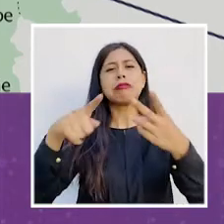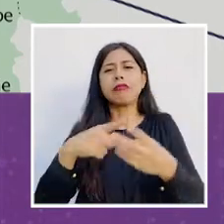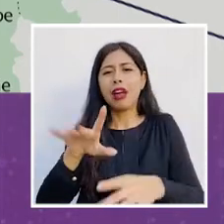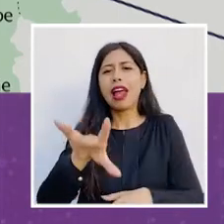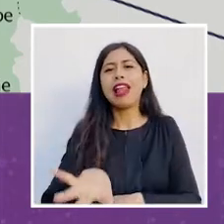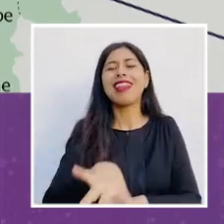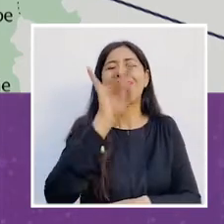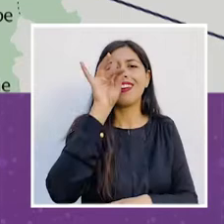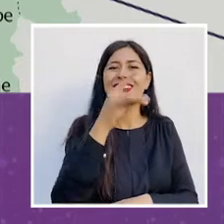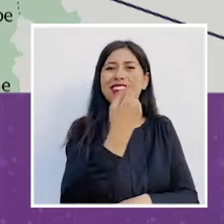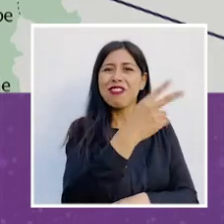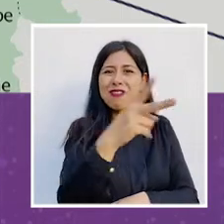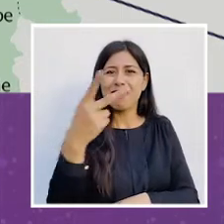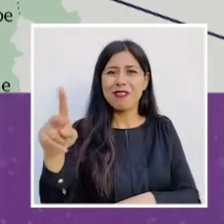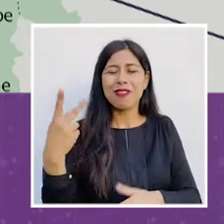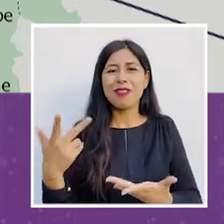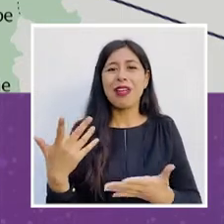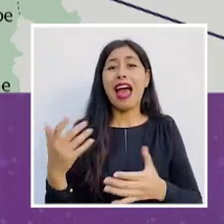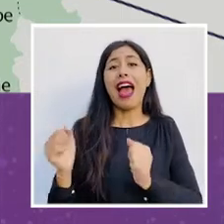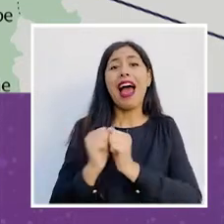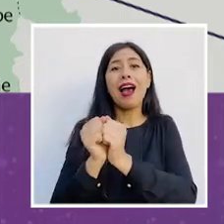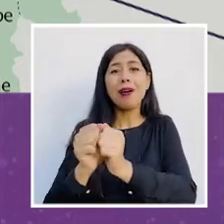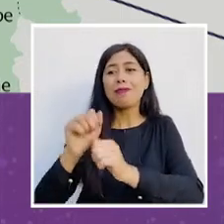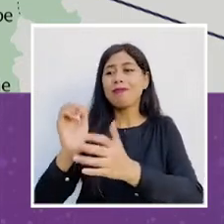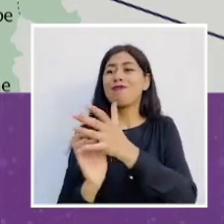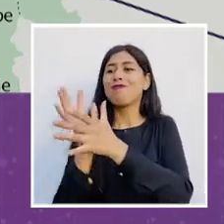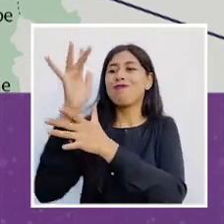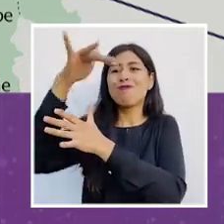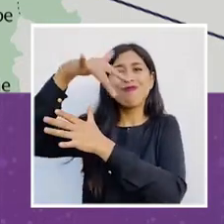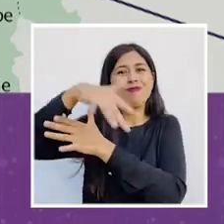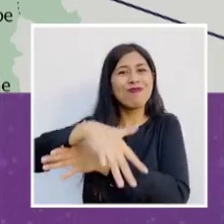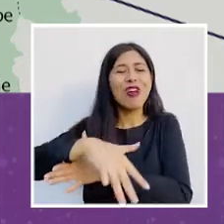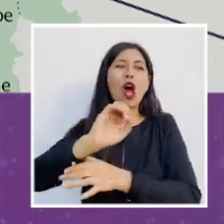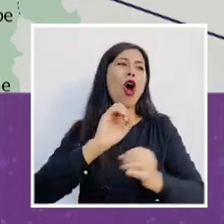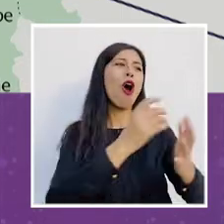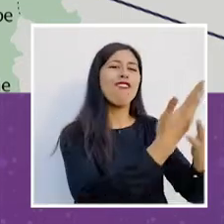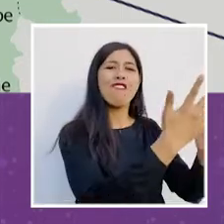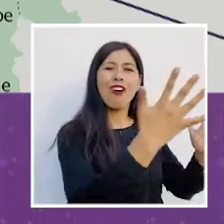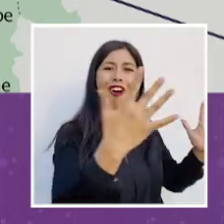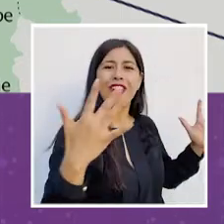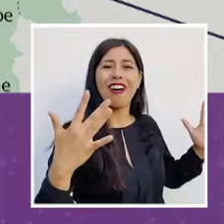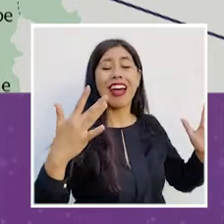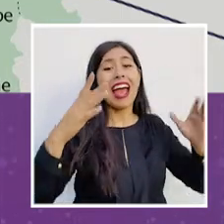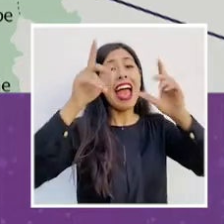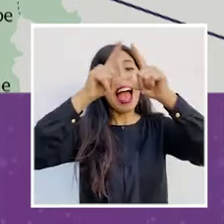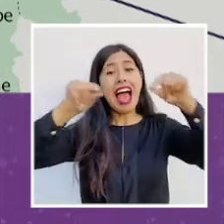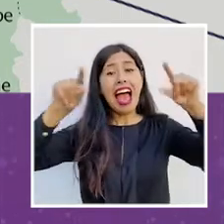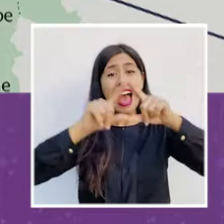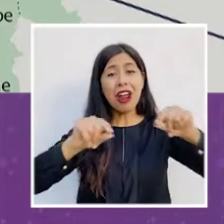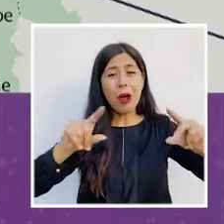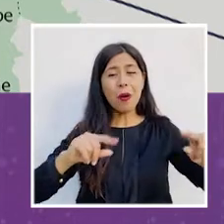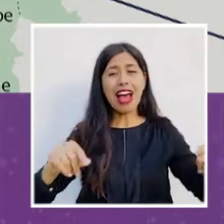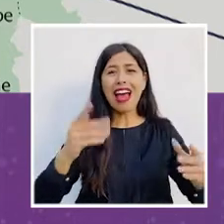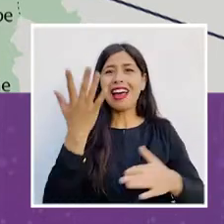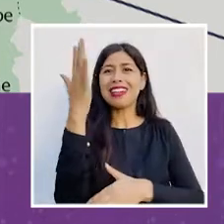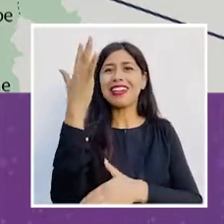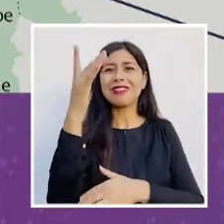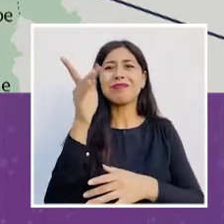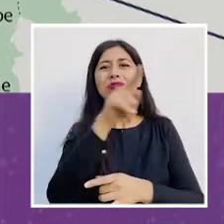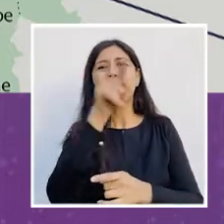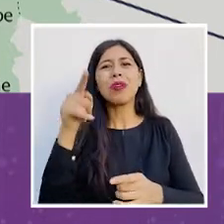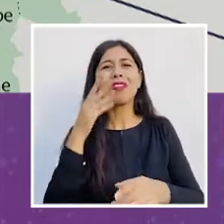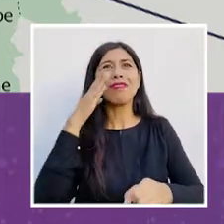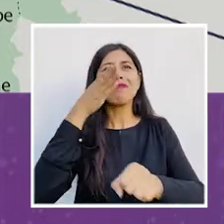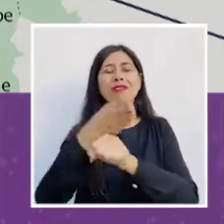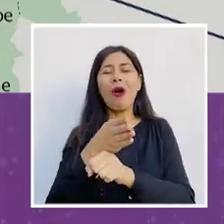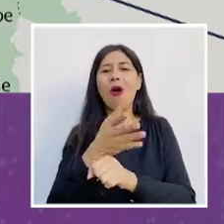su menú a la carta, ya sea acompañado de volcanes, de bosques, de araucarias, si lo eligen ir a la